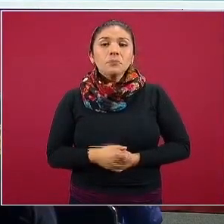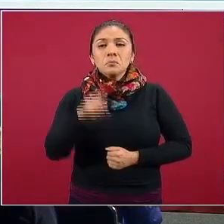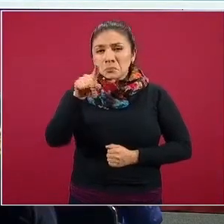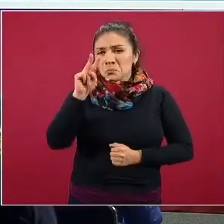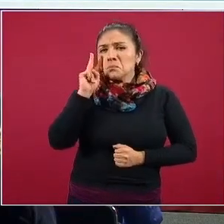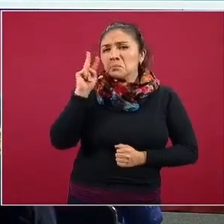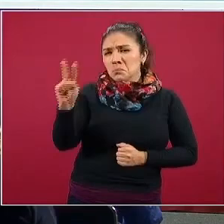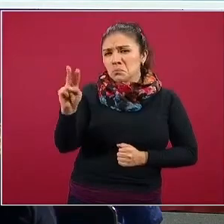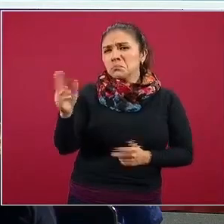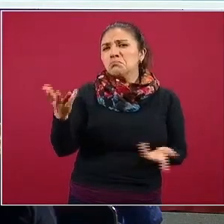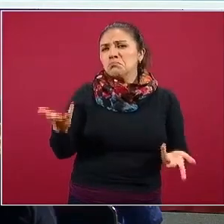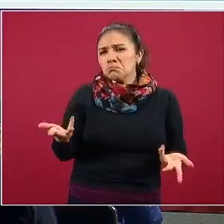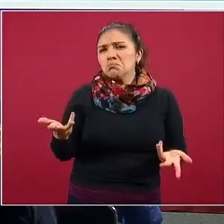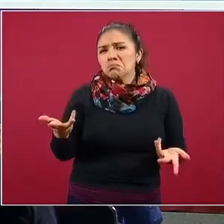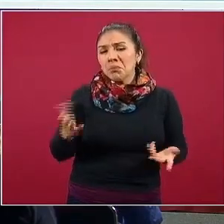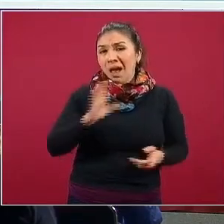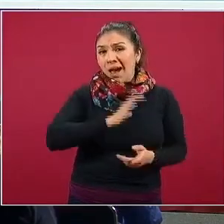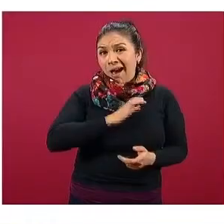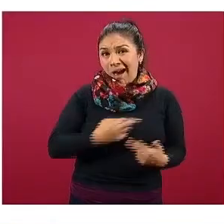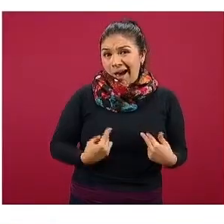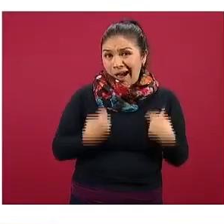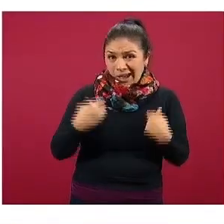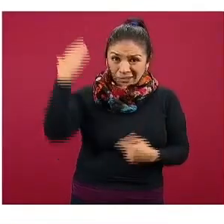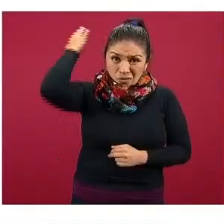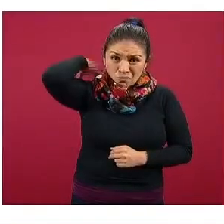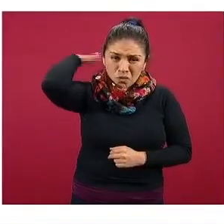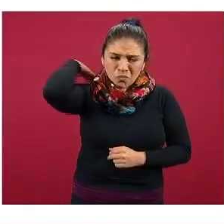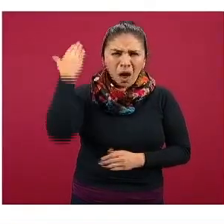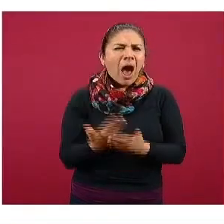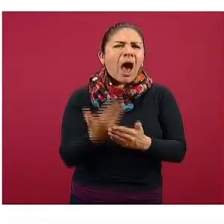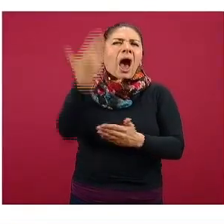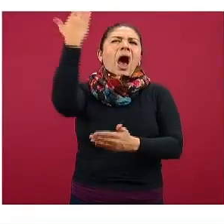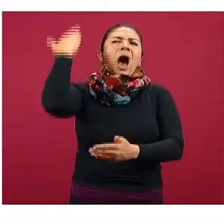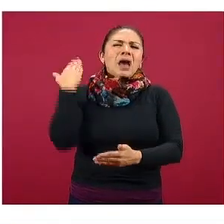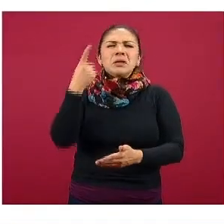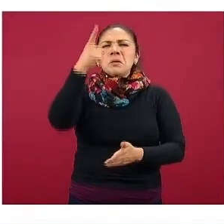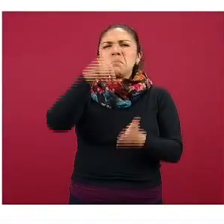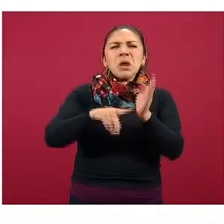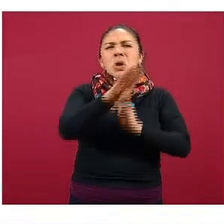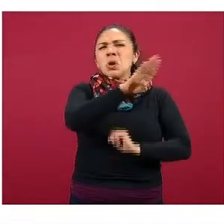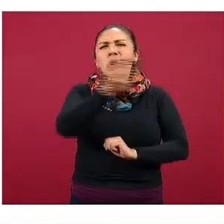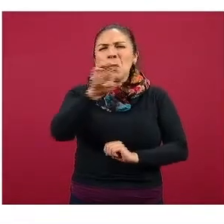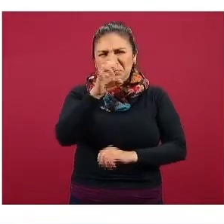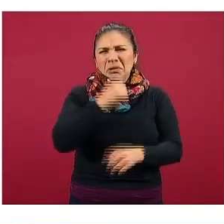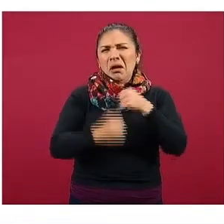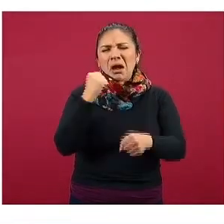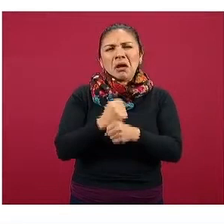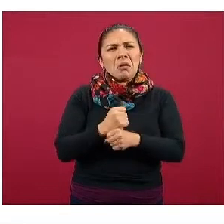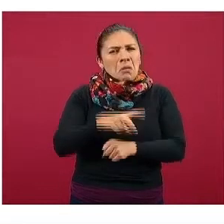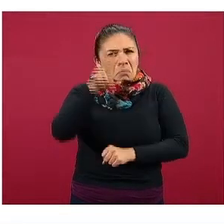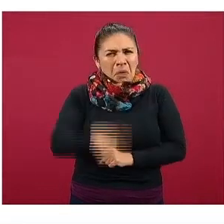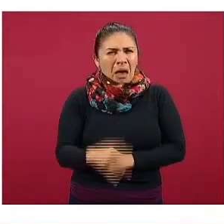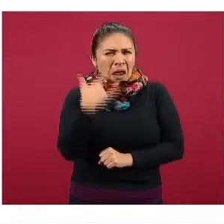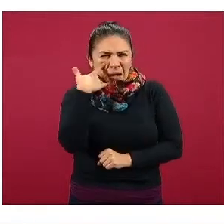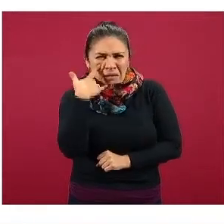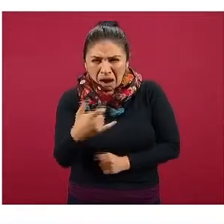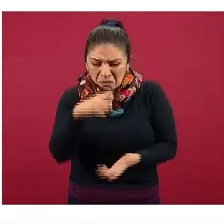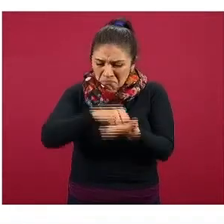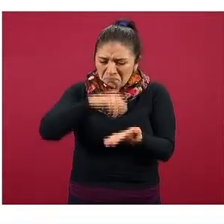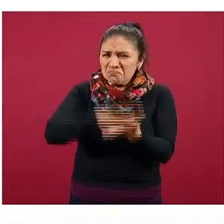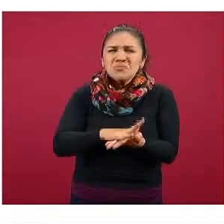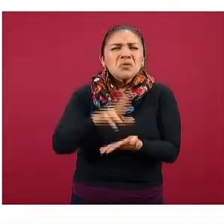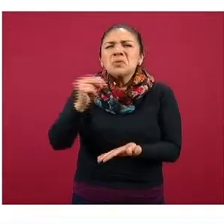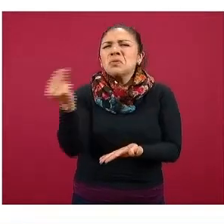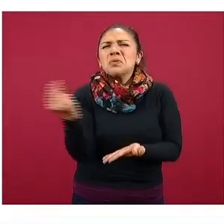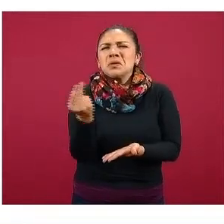vemos cómo el cáncer de pulmón era muy raro a principios de siglo, ni siquiera se tienen suficientes datos.